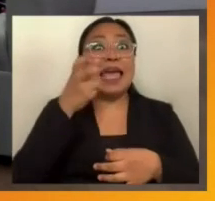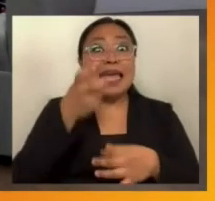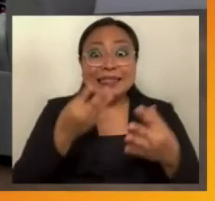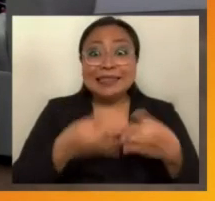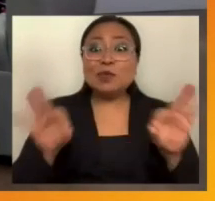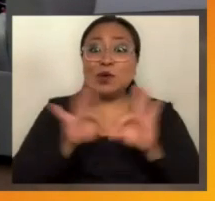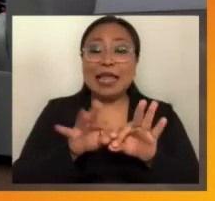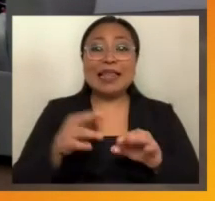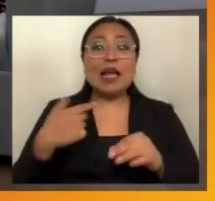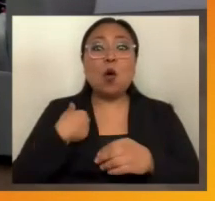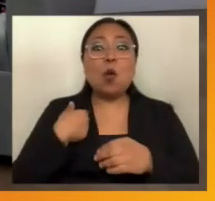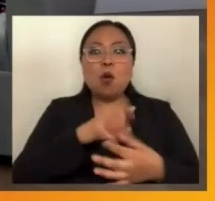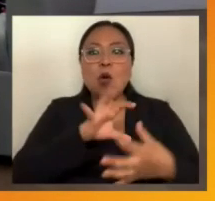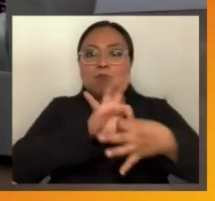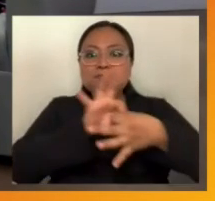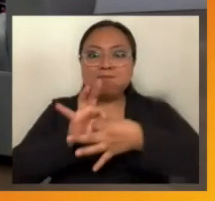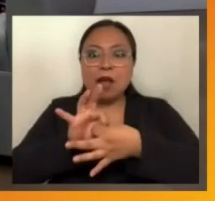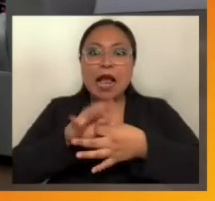la unión familiar.